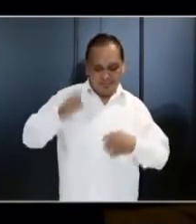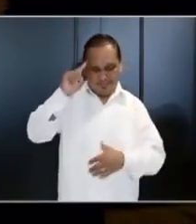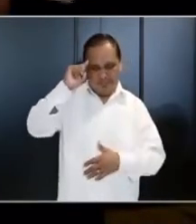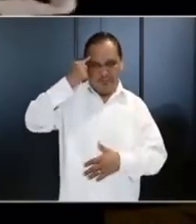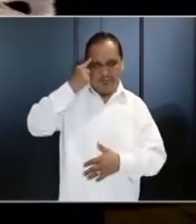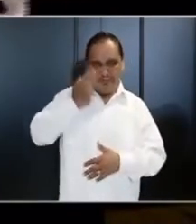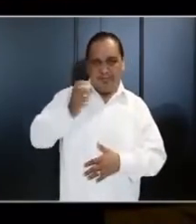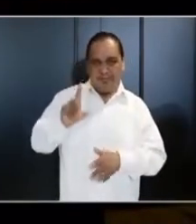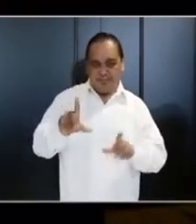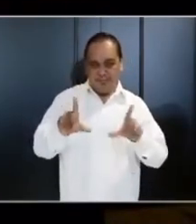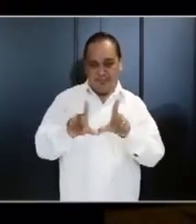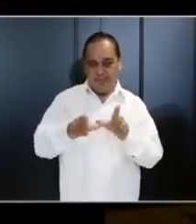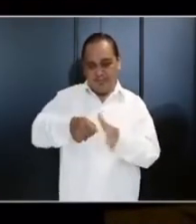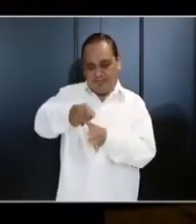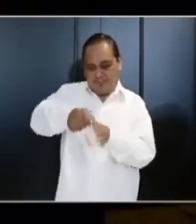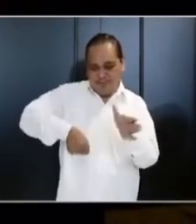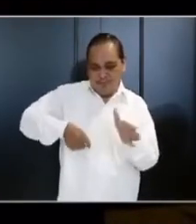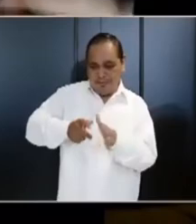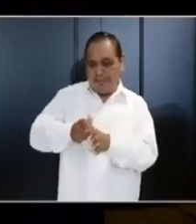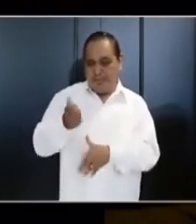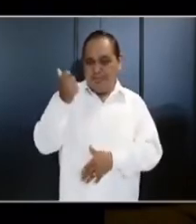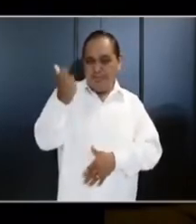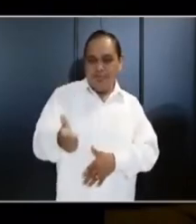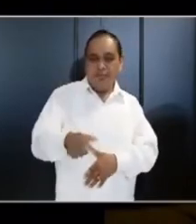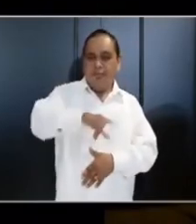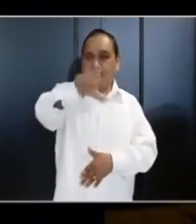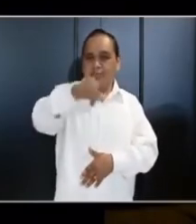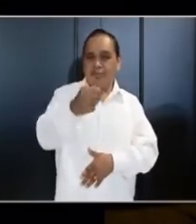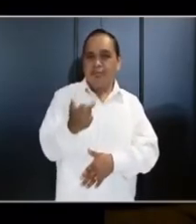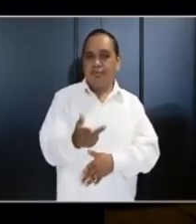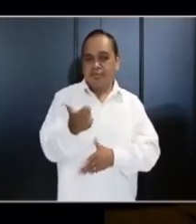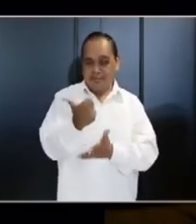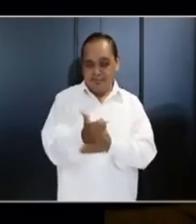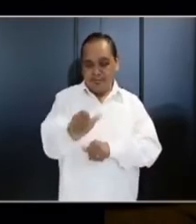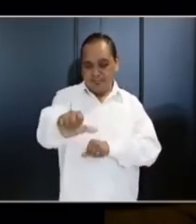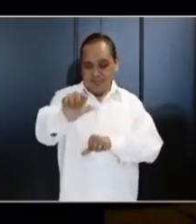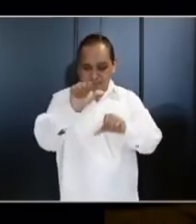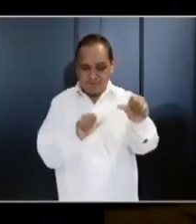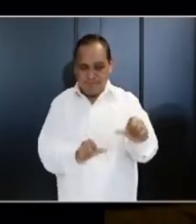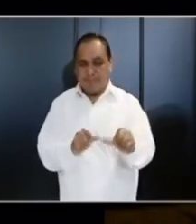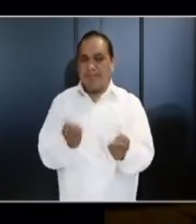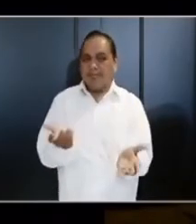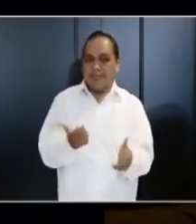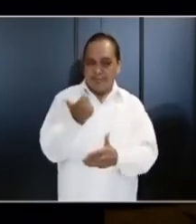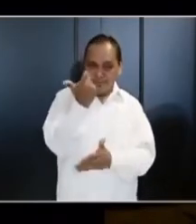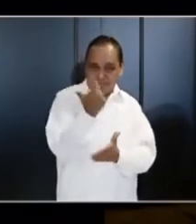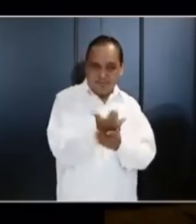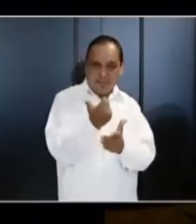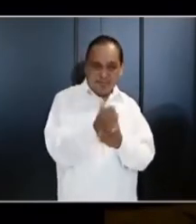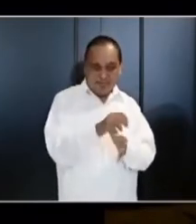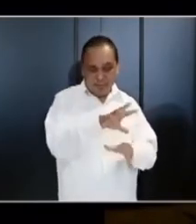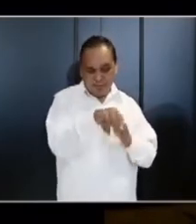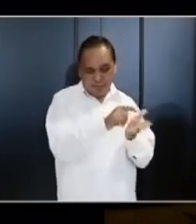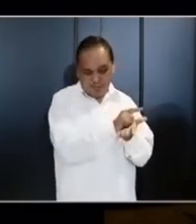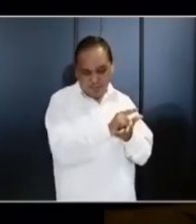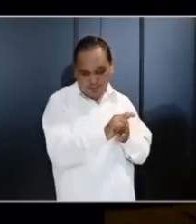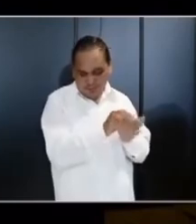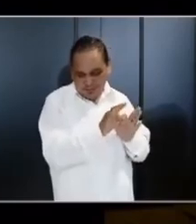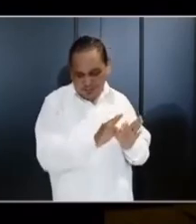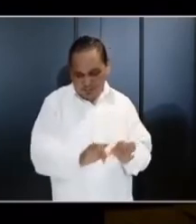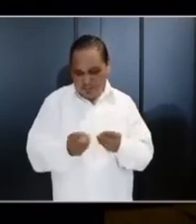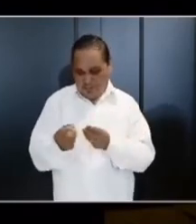Houston, daba tarjetazos, Macari pagaba y luego entraba la transferencia para que maquillara, lavara todo ese dinero. Evadían